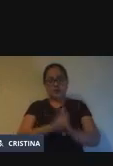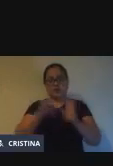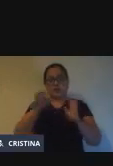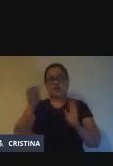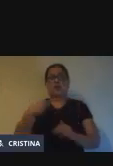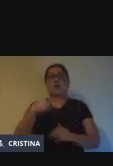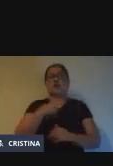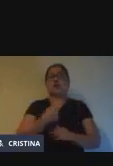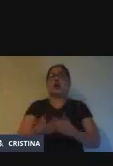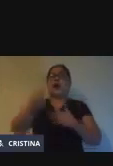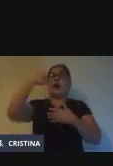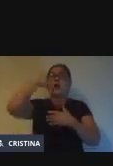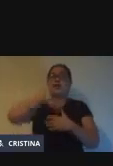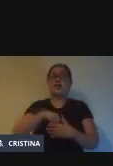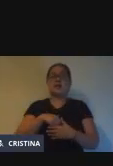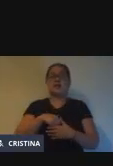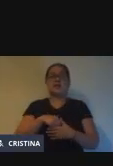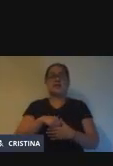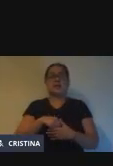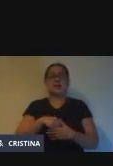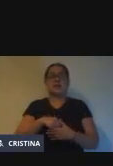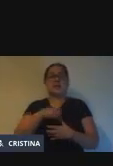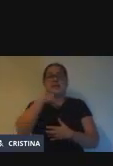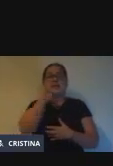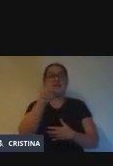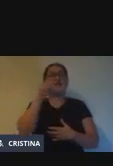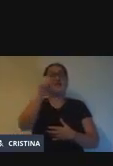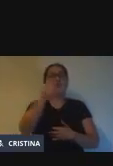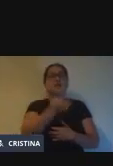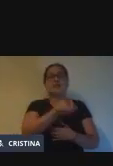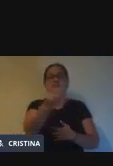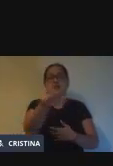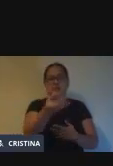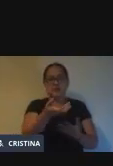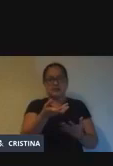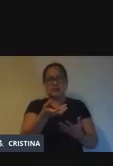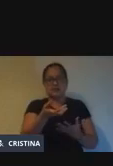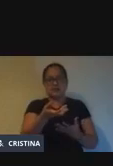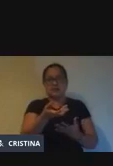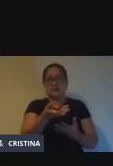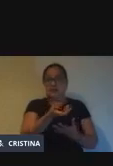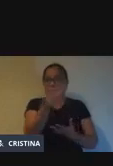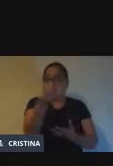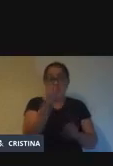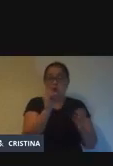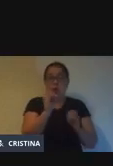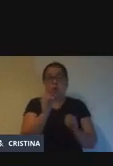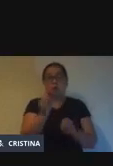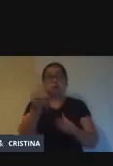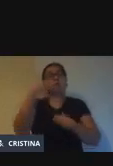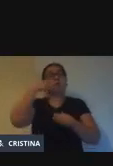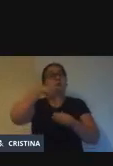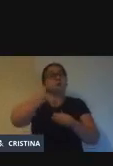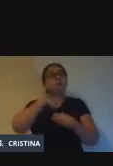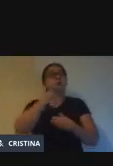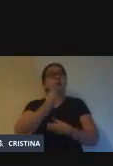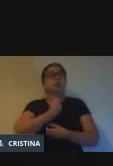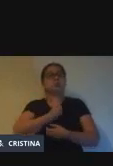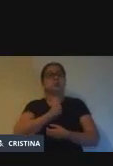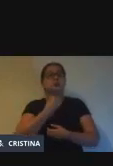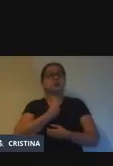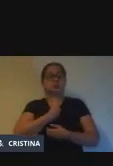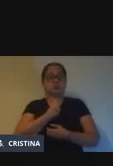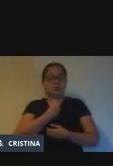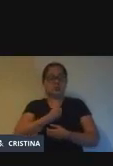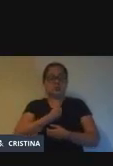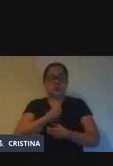ser ese de decirle inútil, ¿no? Me lo quedé. No lo dije. Entonces mi cuerpo